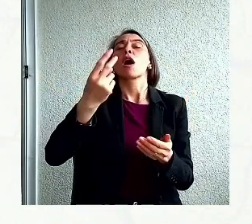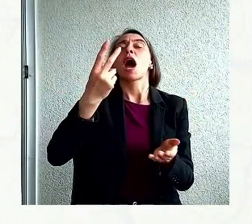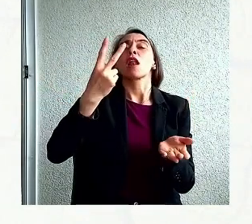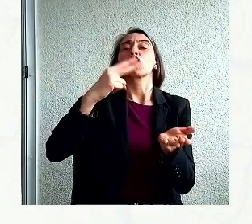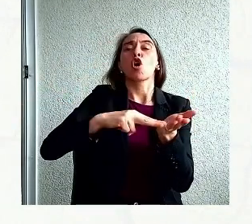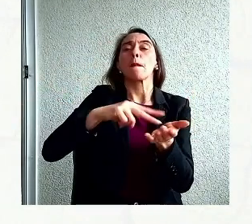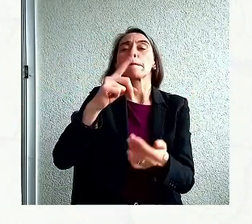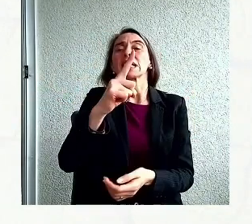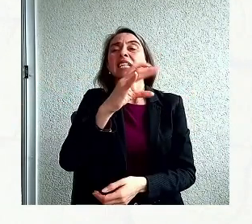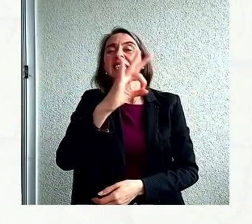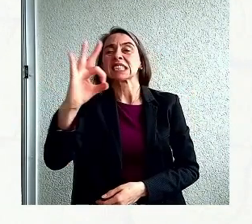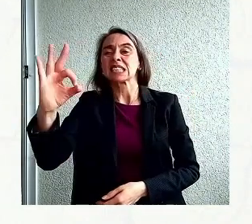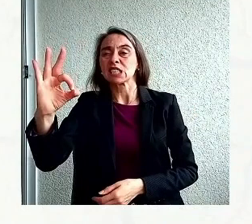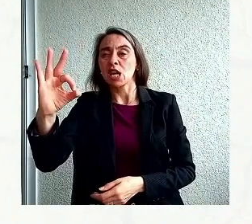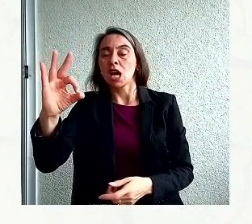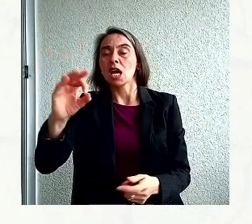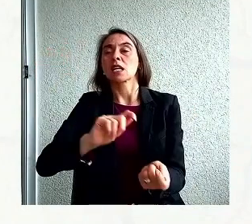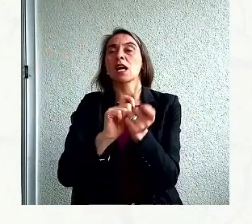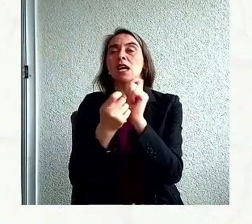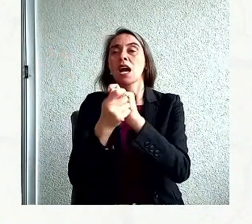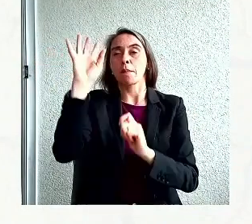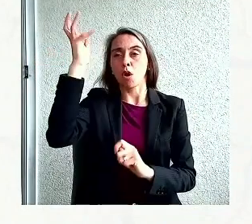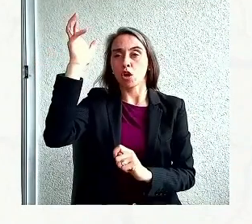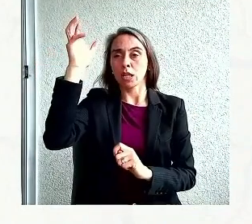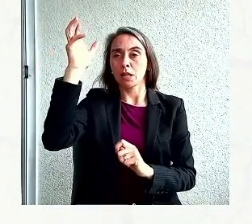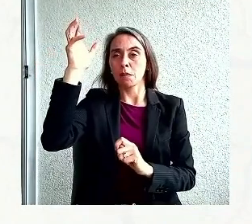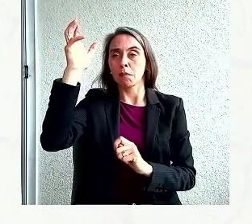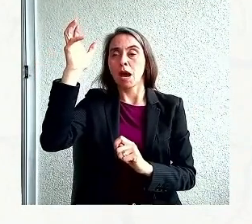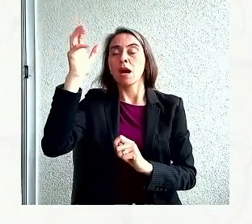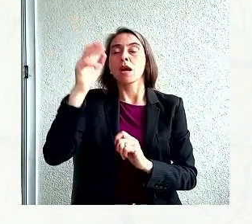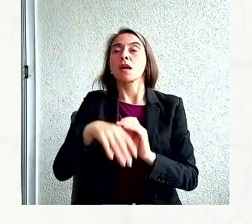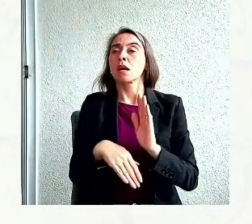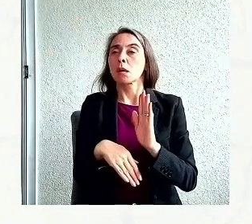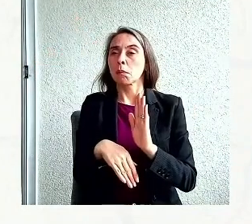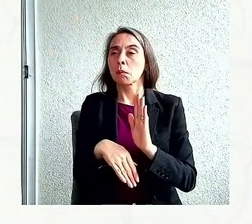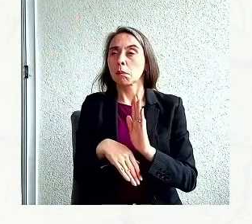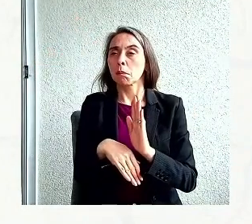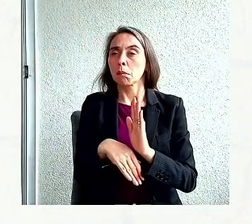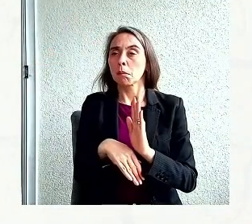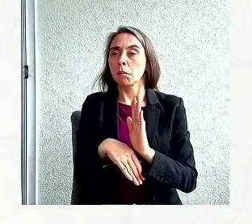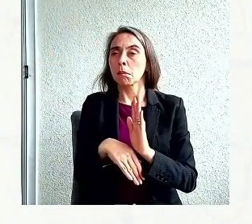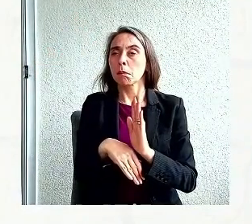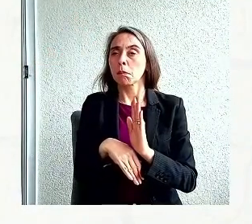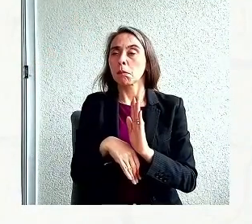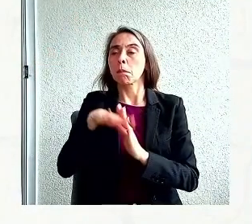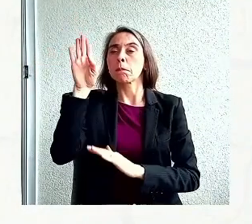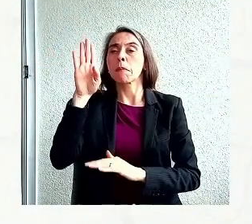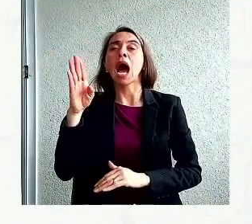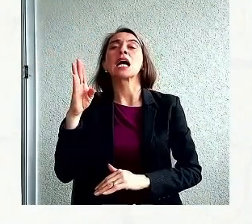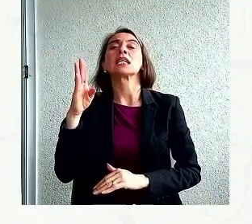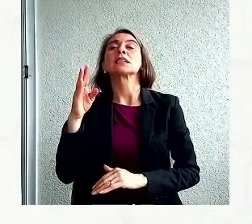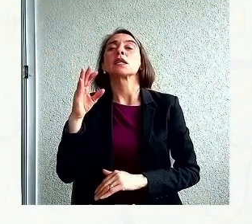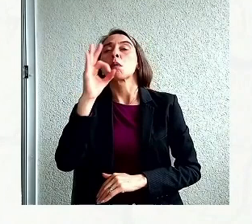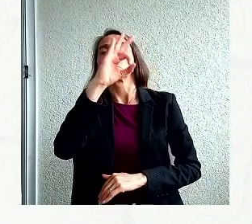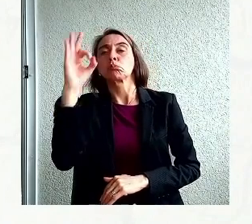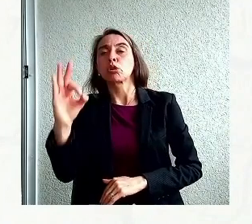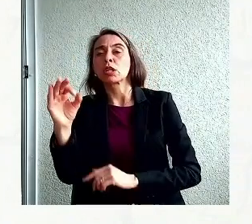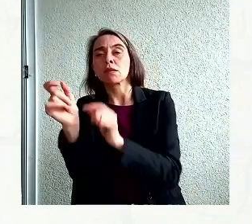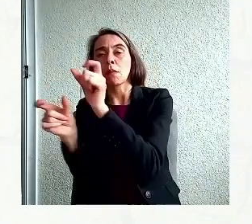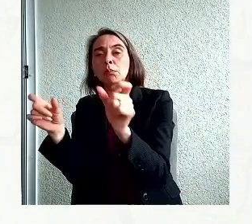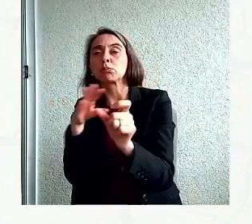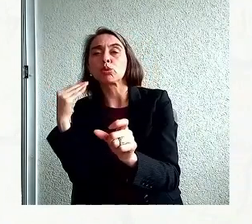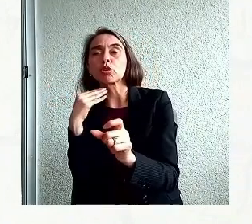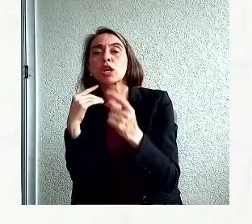muchas de las muertes naturales normales que existen en el planeta, como por ejemplo las muertes por contaminación